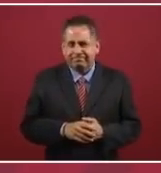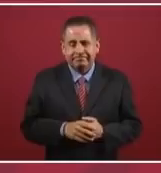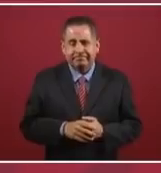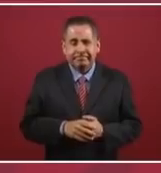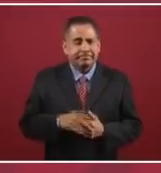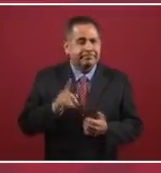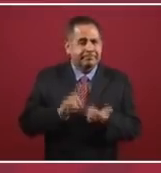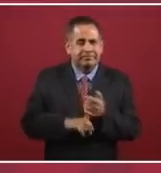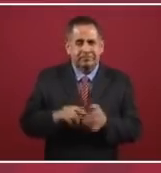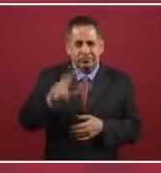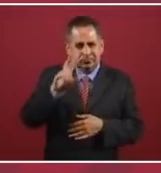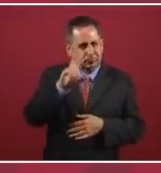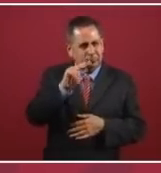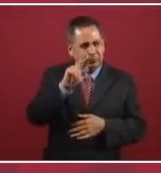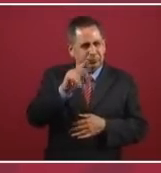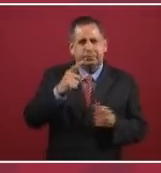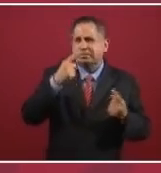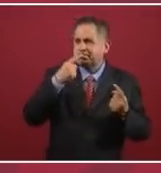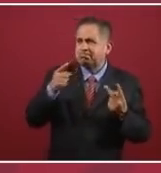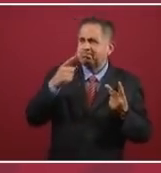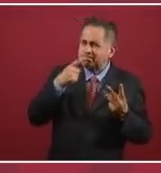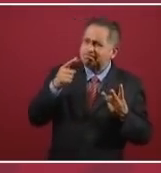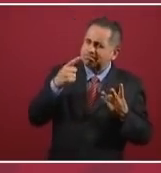más de 80 amparos.